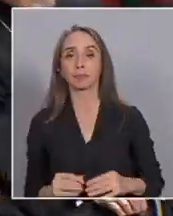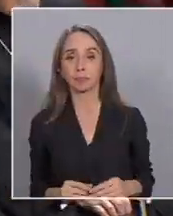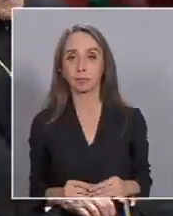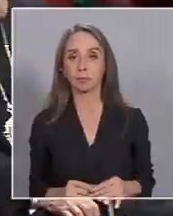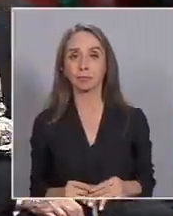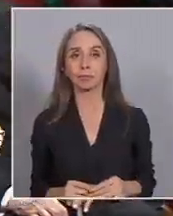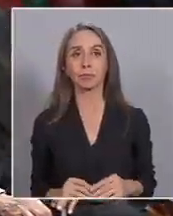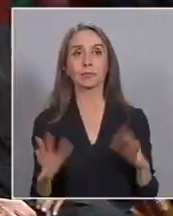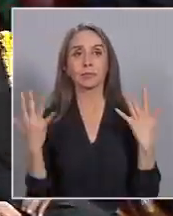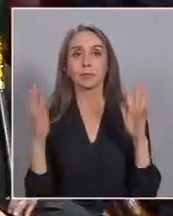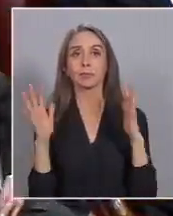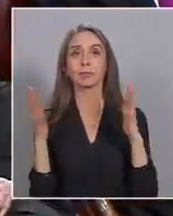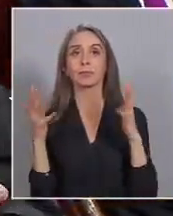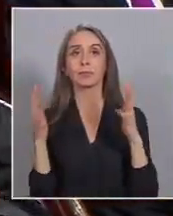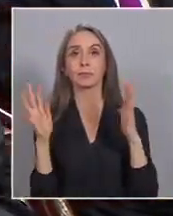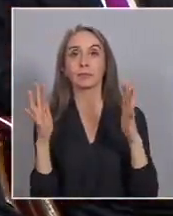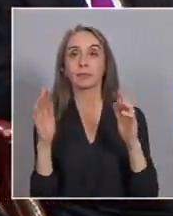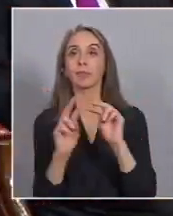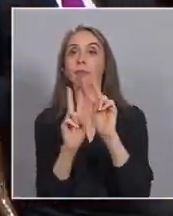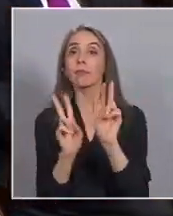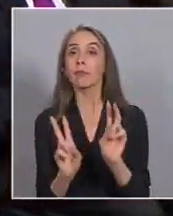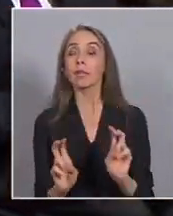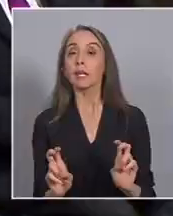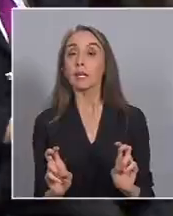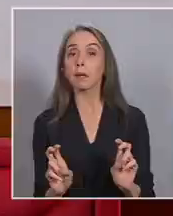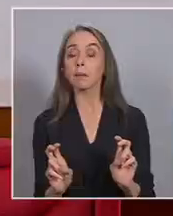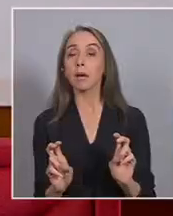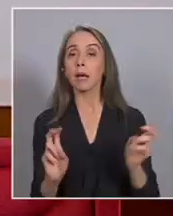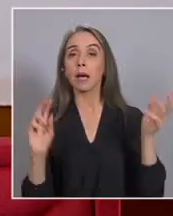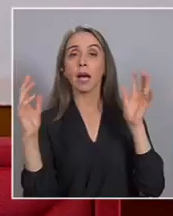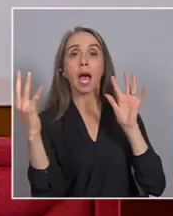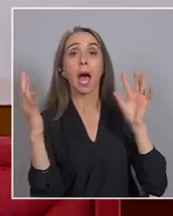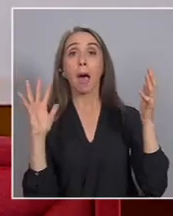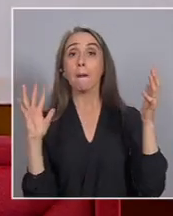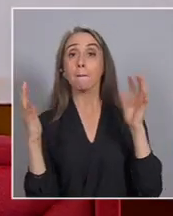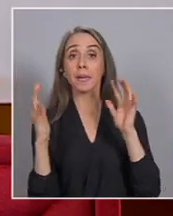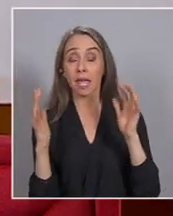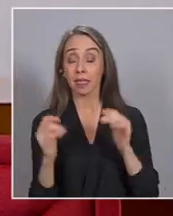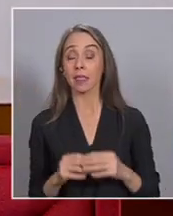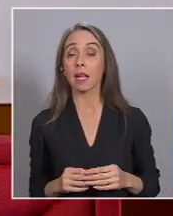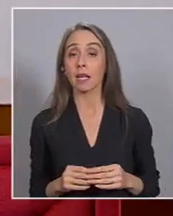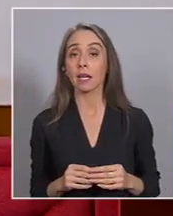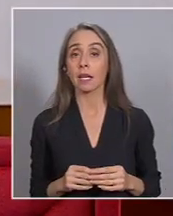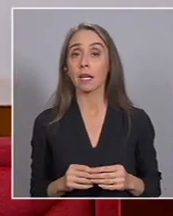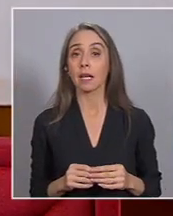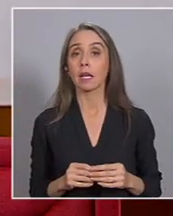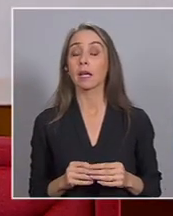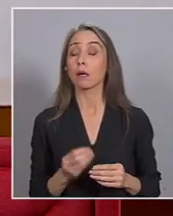En materia ambiental, con un